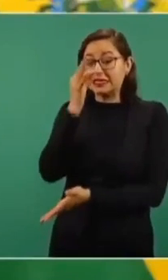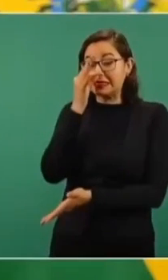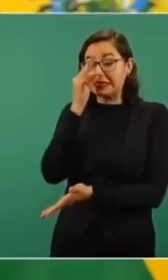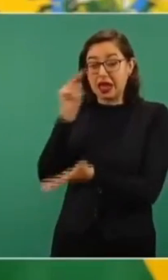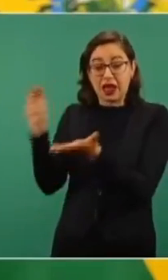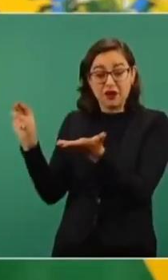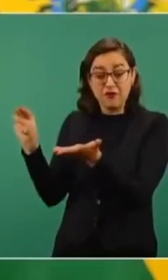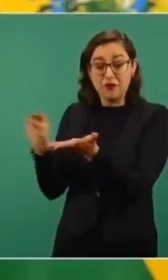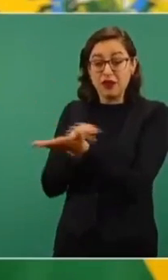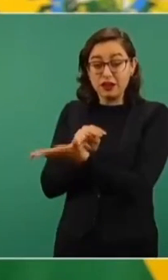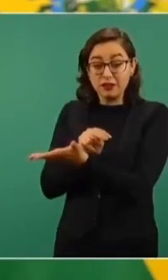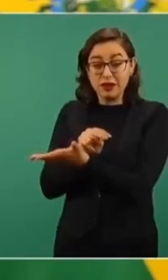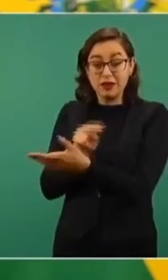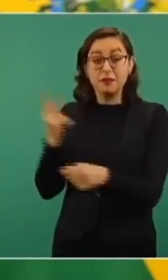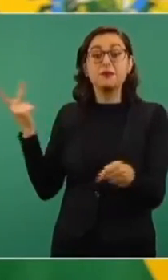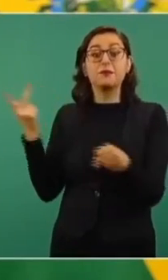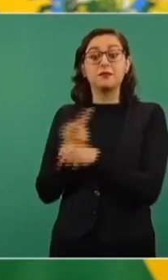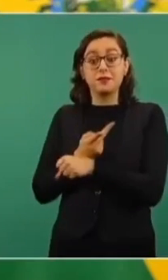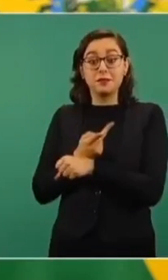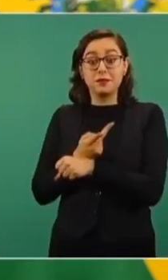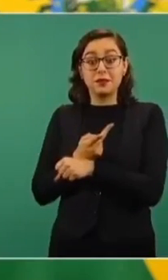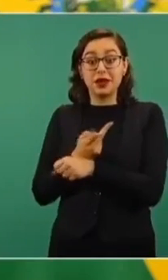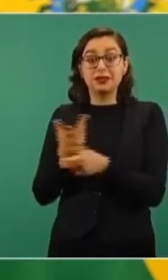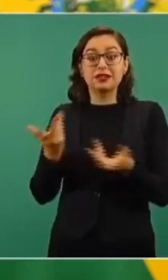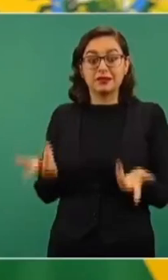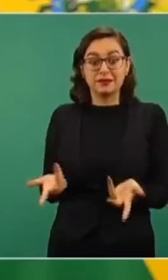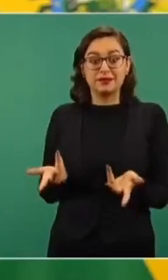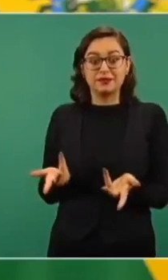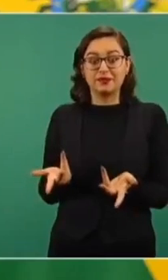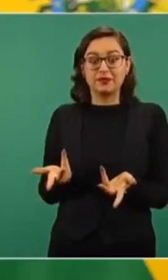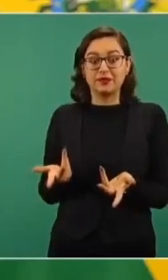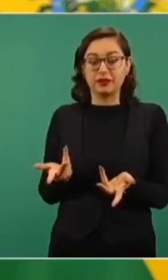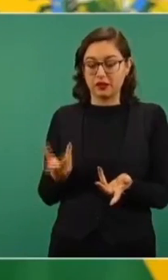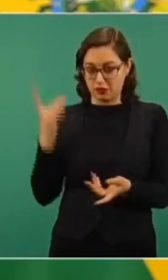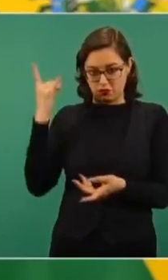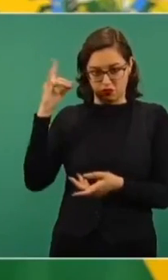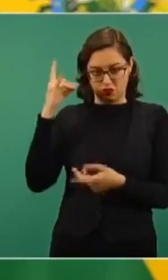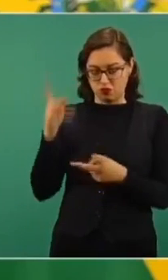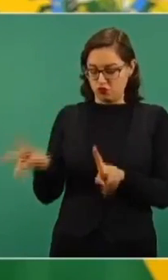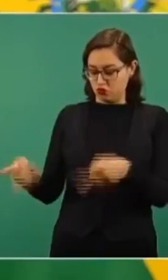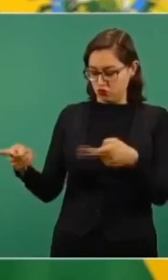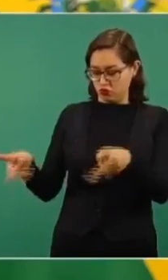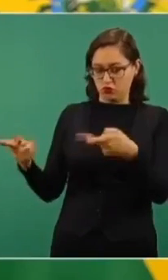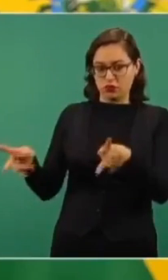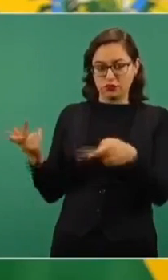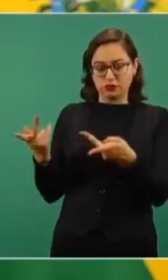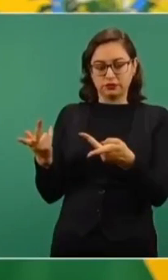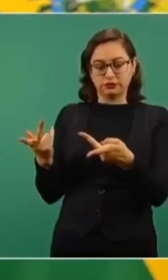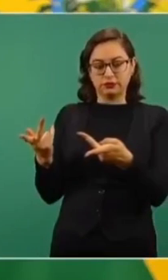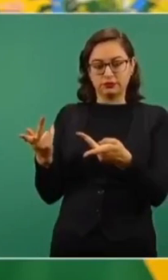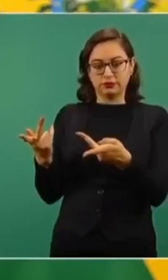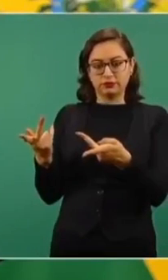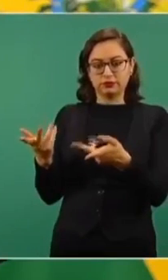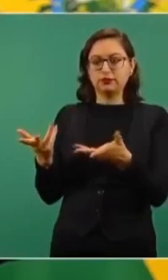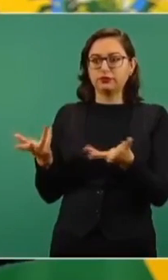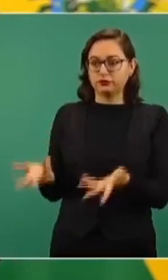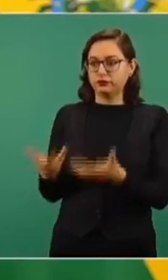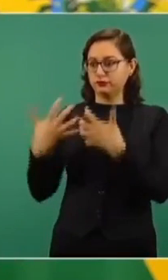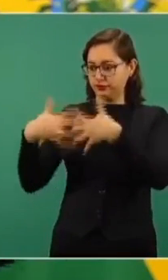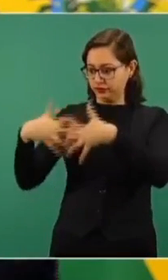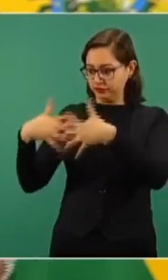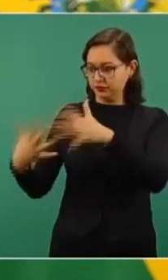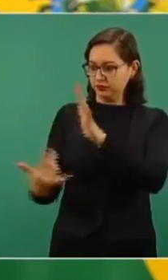alemana para que venga a Bolivia en definitiva y pueda construir la